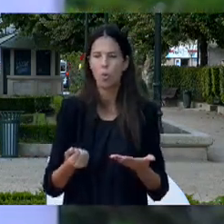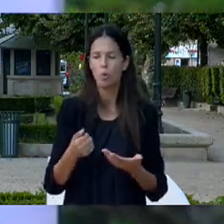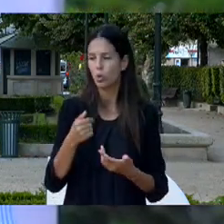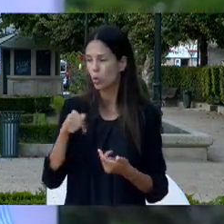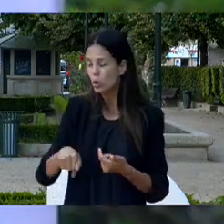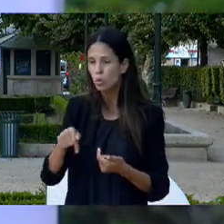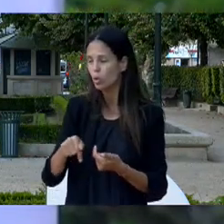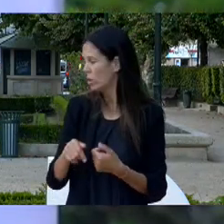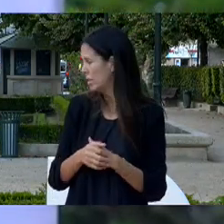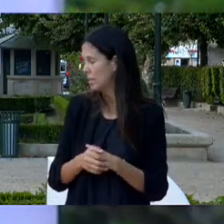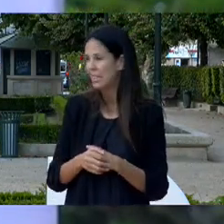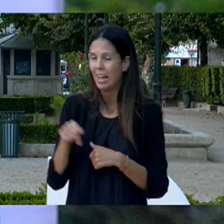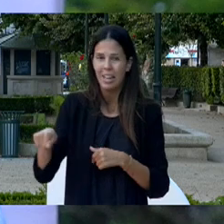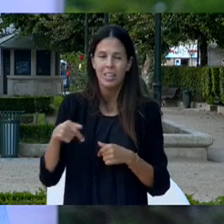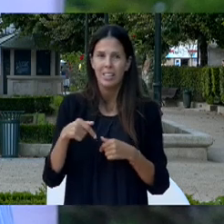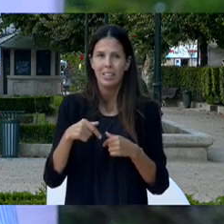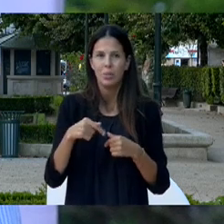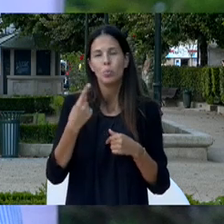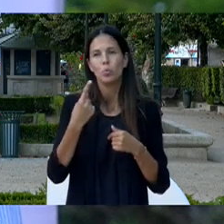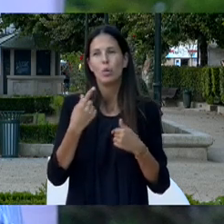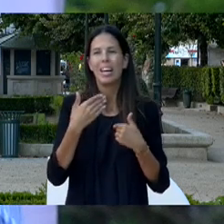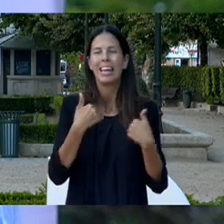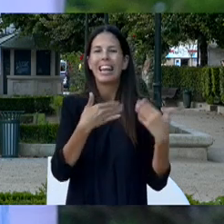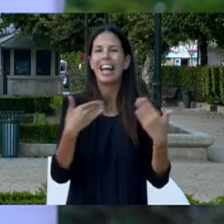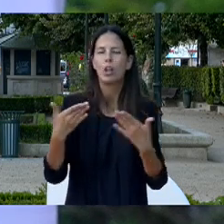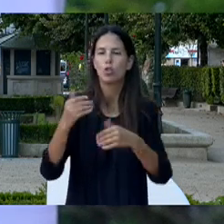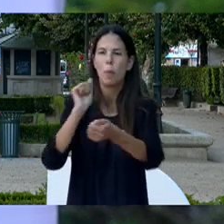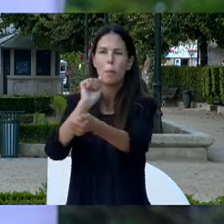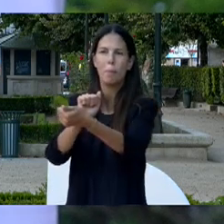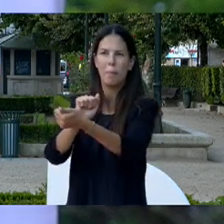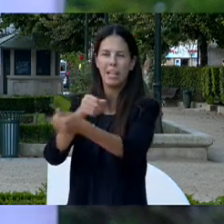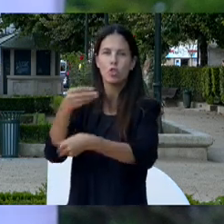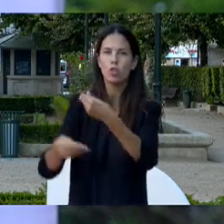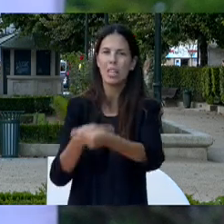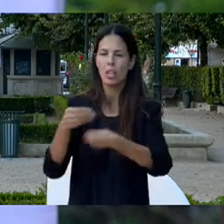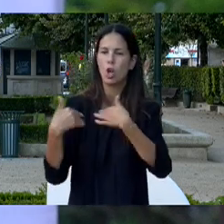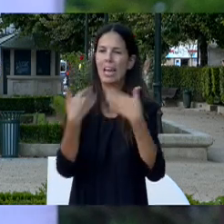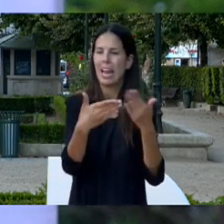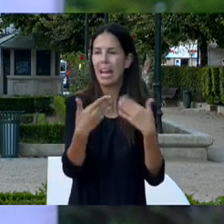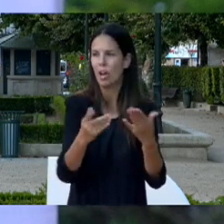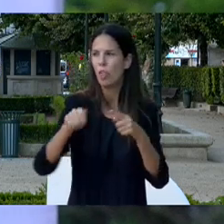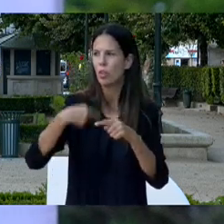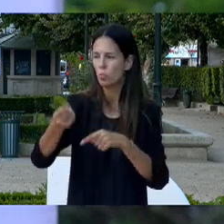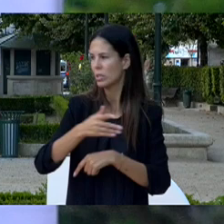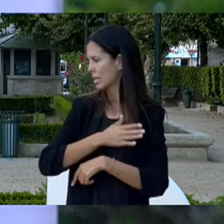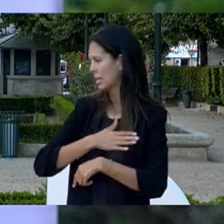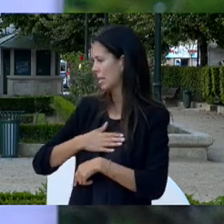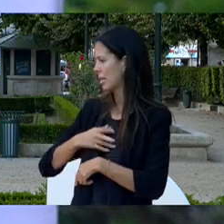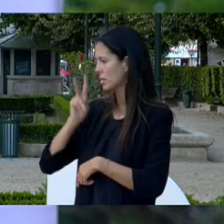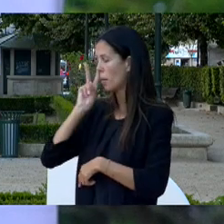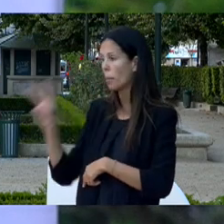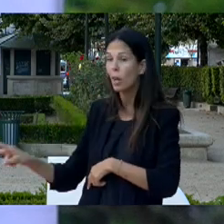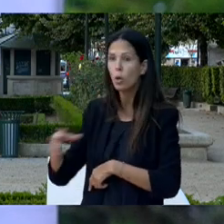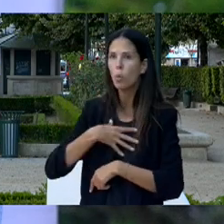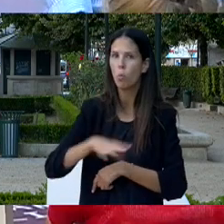aquí, pois, de regalo, regalos que lle fixeron os presos de San Simón, despois, se queredes, os vedes, e incluso